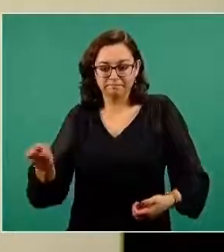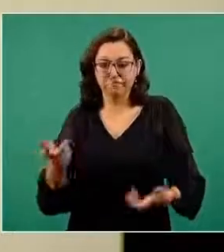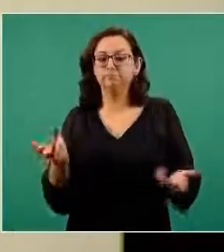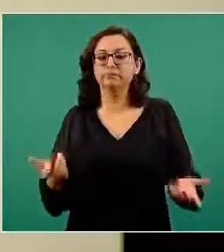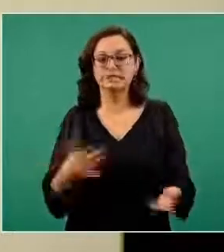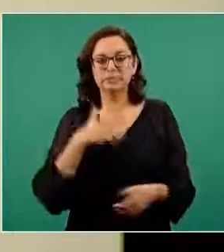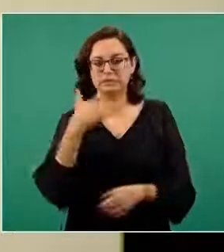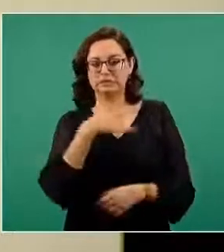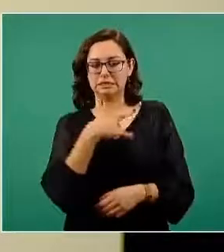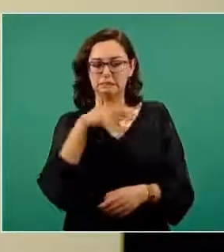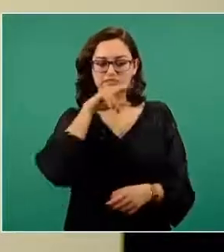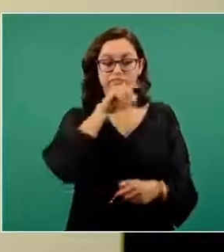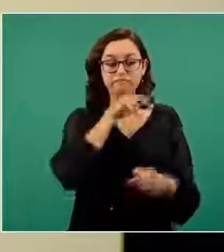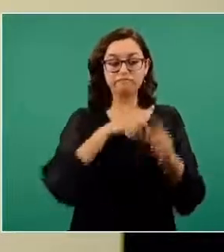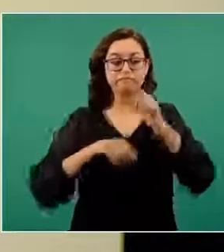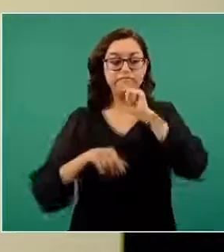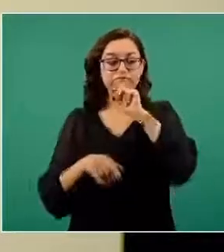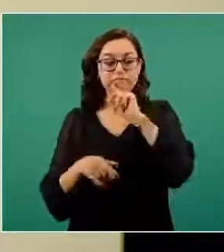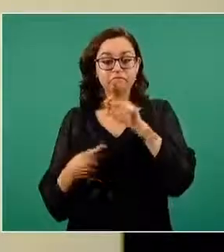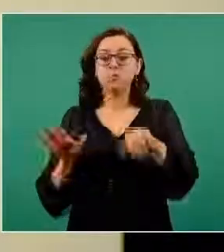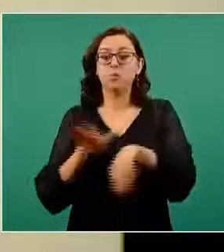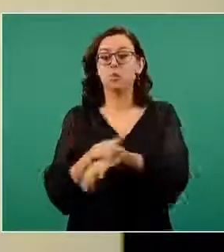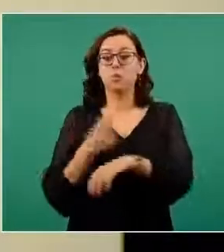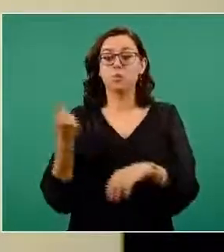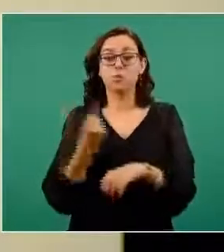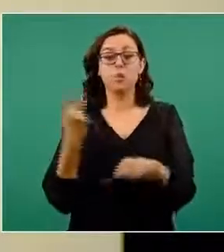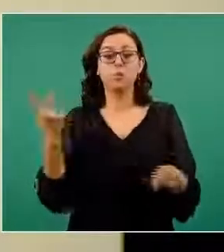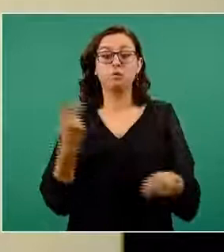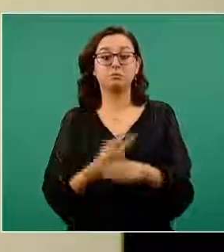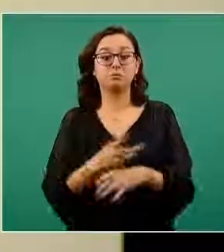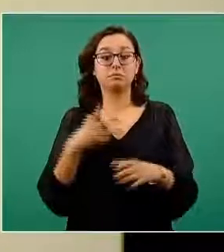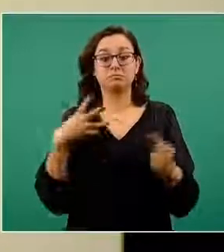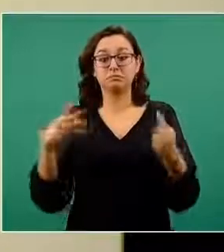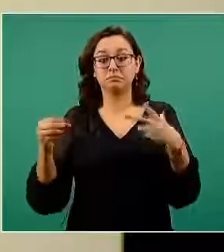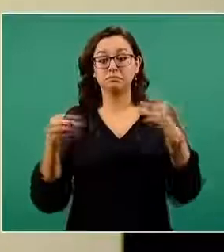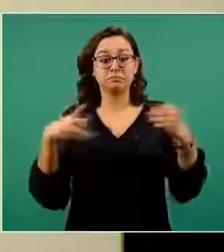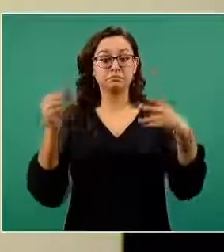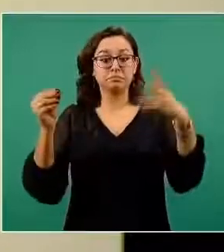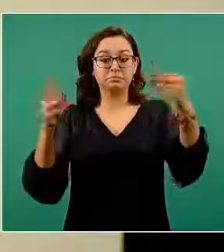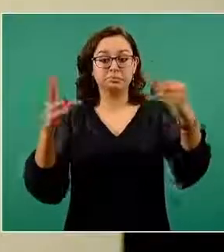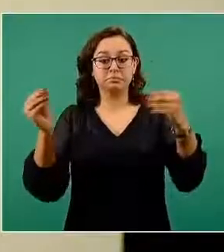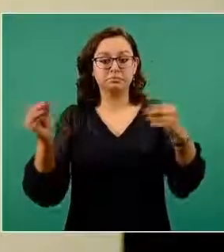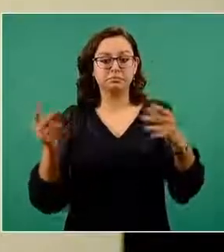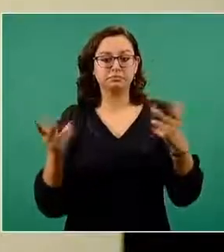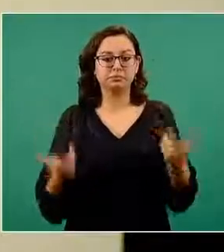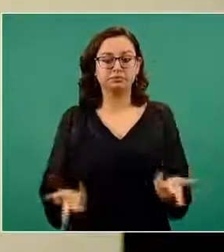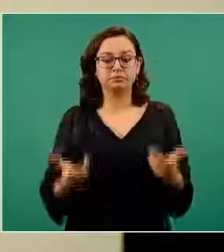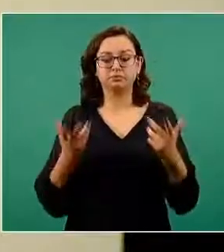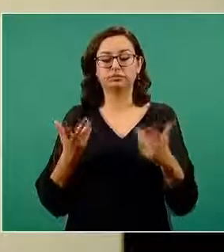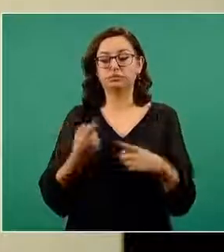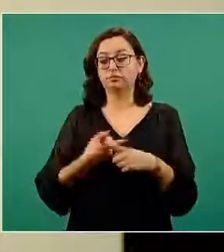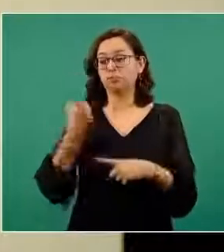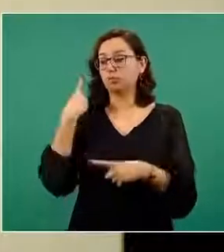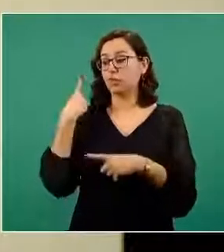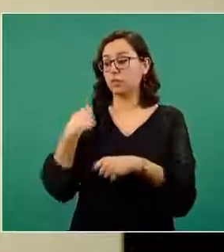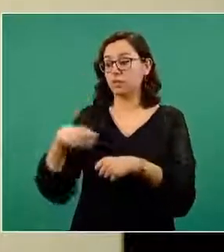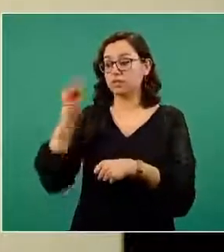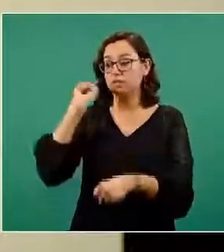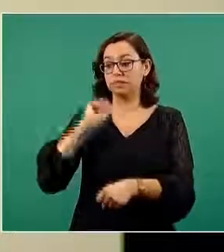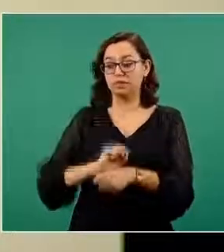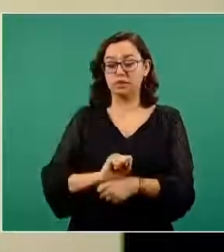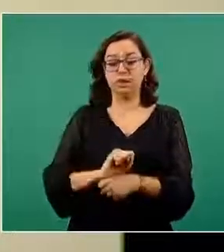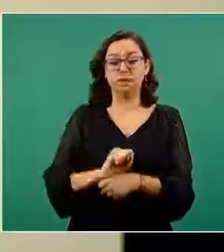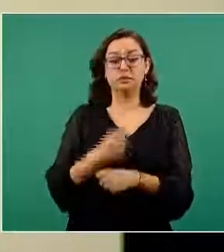porque el contagio ha ido aumentando del día 26 de abril a la fecha. Entonces, muchos que se hicieron la prueba la semana pasada, hoy ya